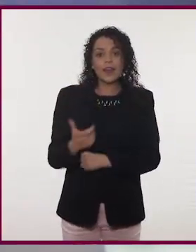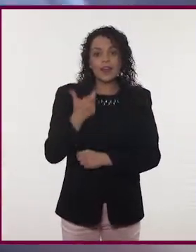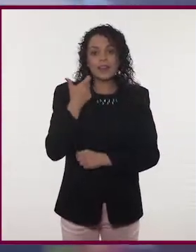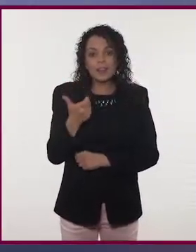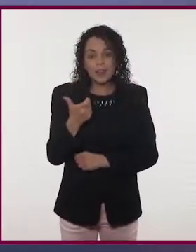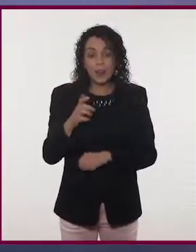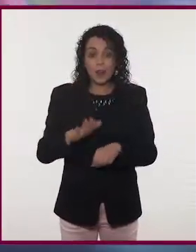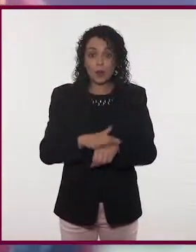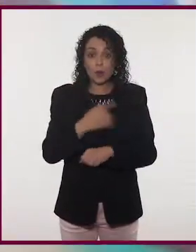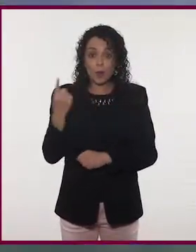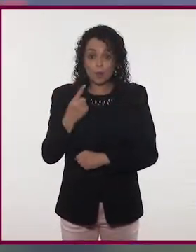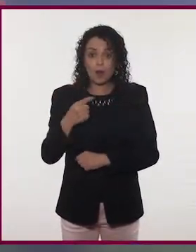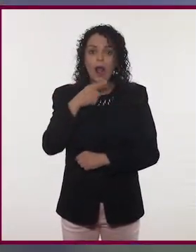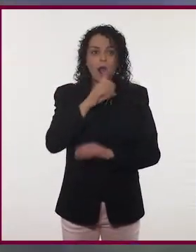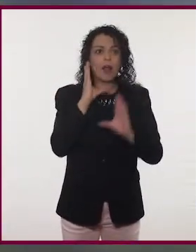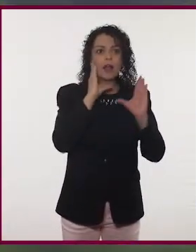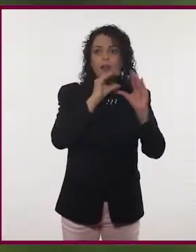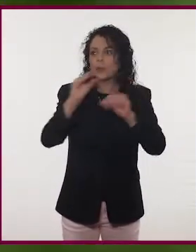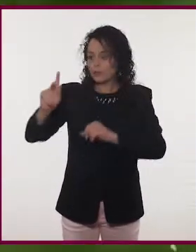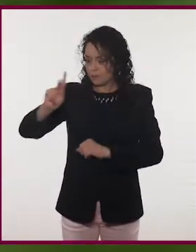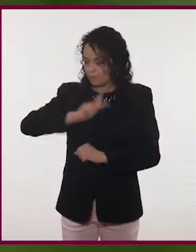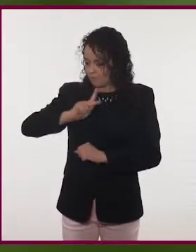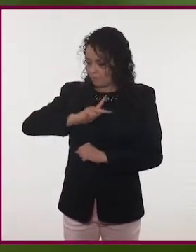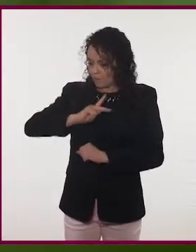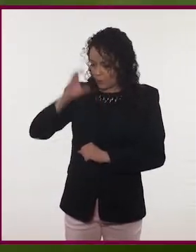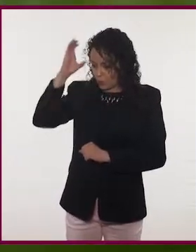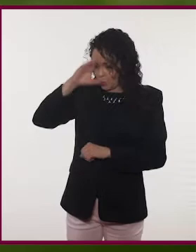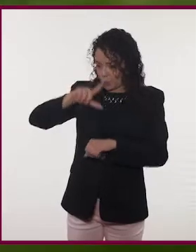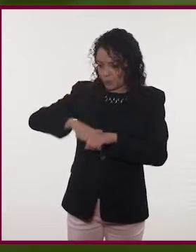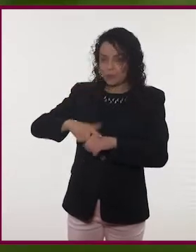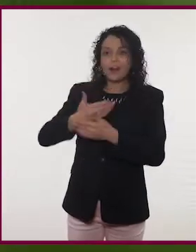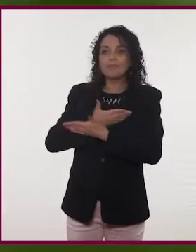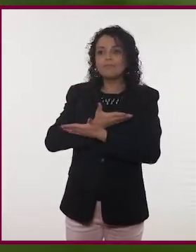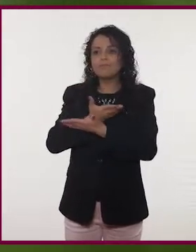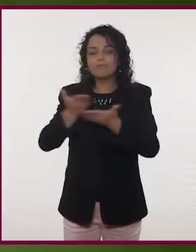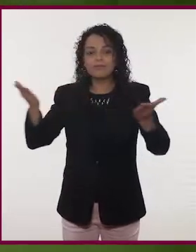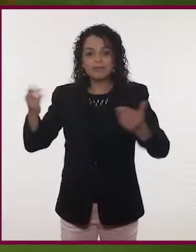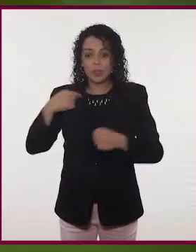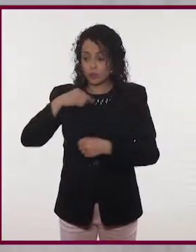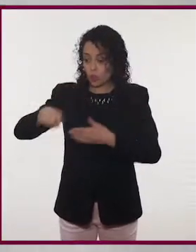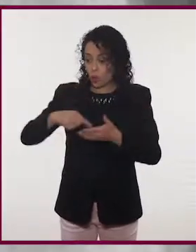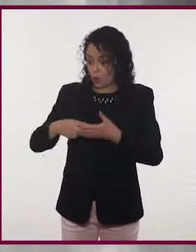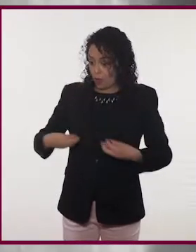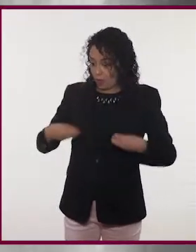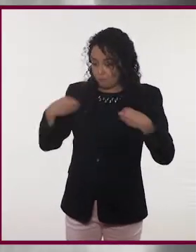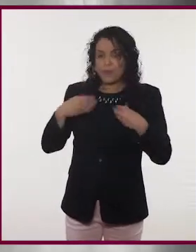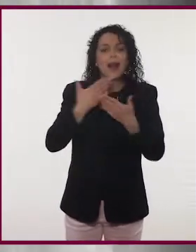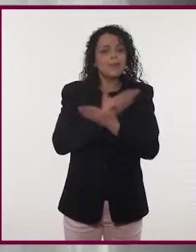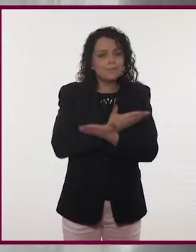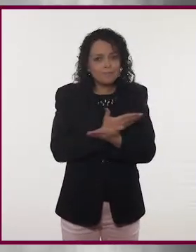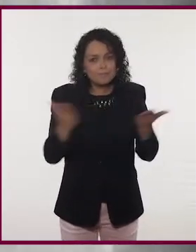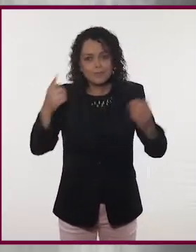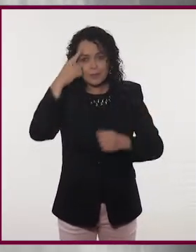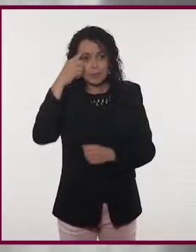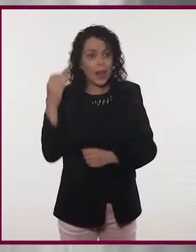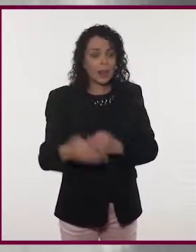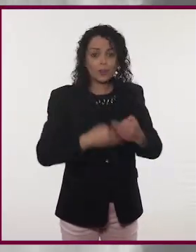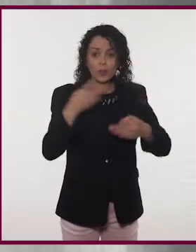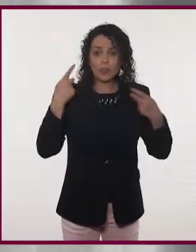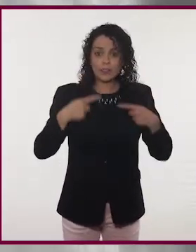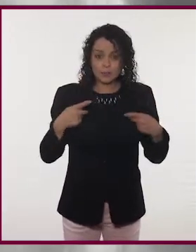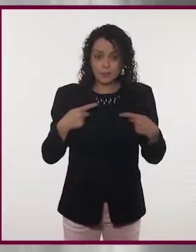transmitir experiencias únicas, demostrar su cultura y el entorno en el que viven. Se trata de